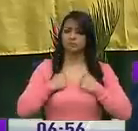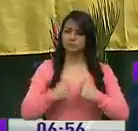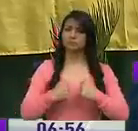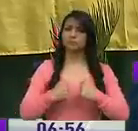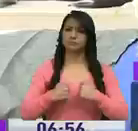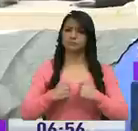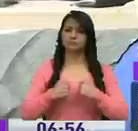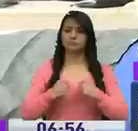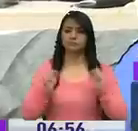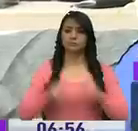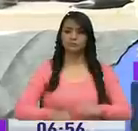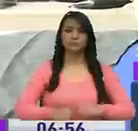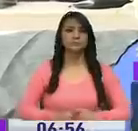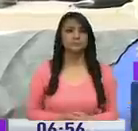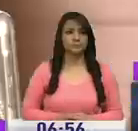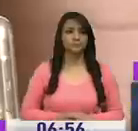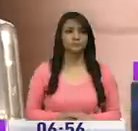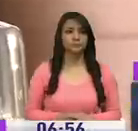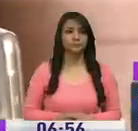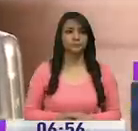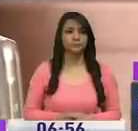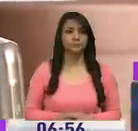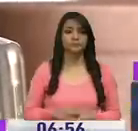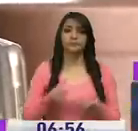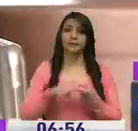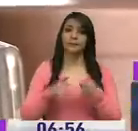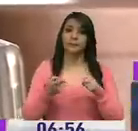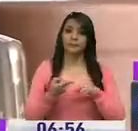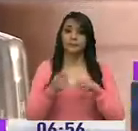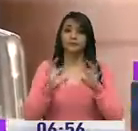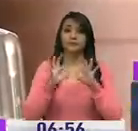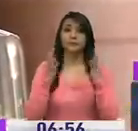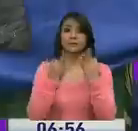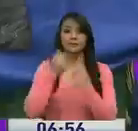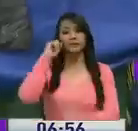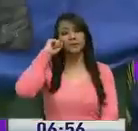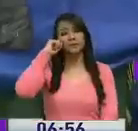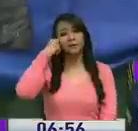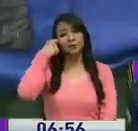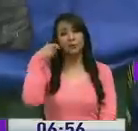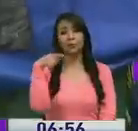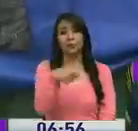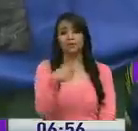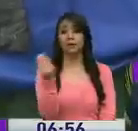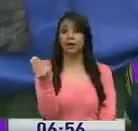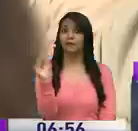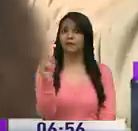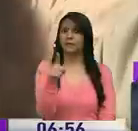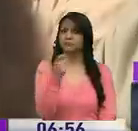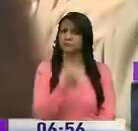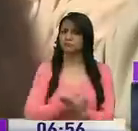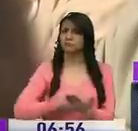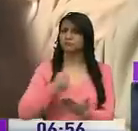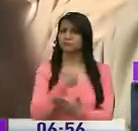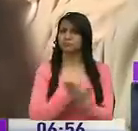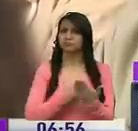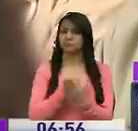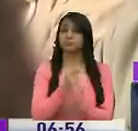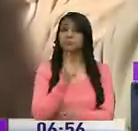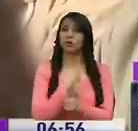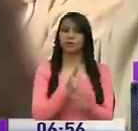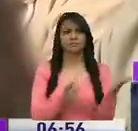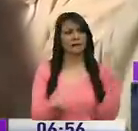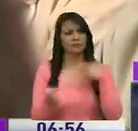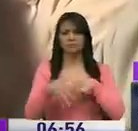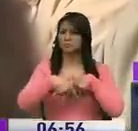nuestras durante el servicio recordar el impet luchadora idealista de Edison que lo llevaron a esa protesta que